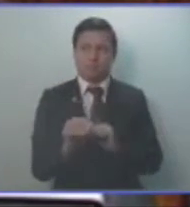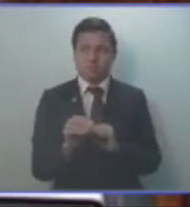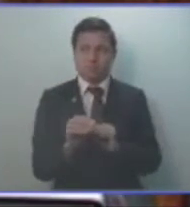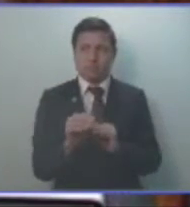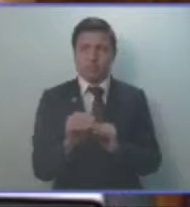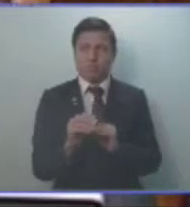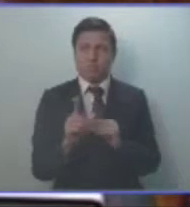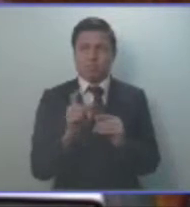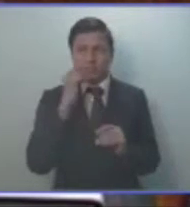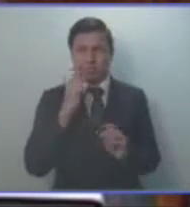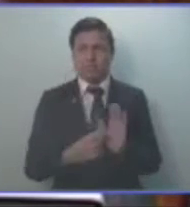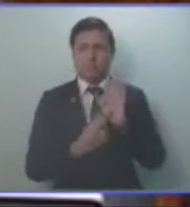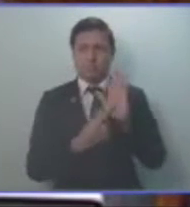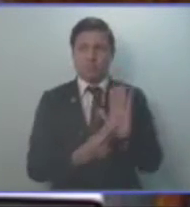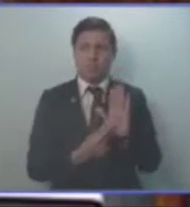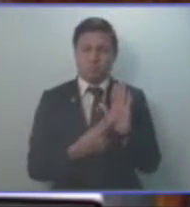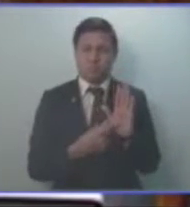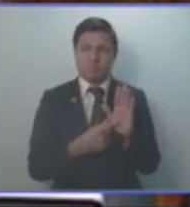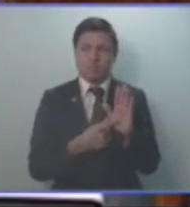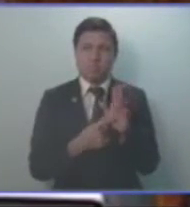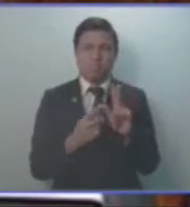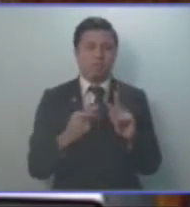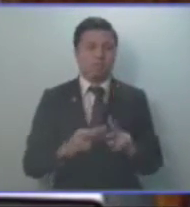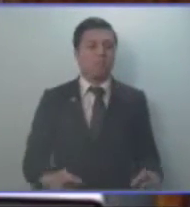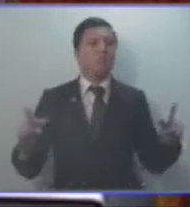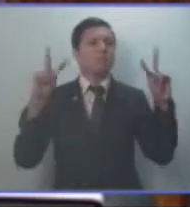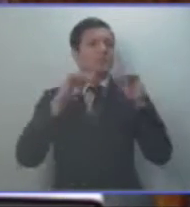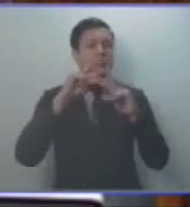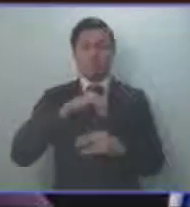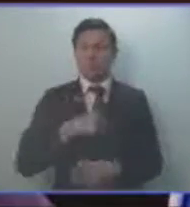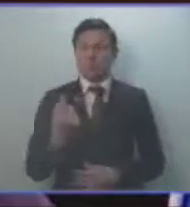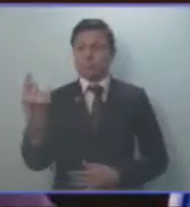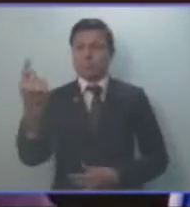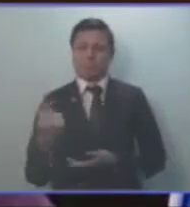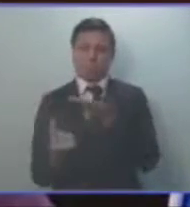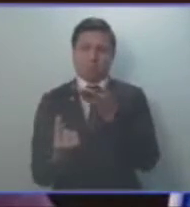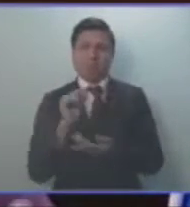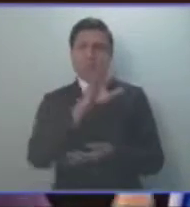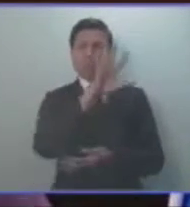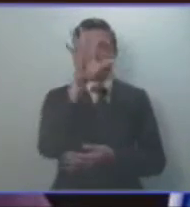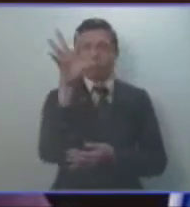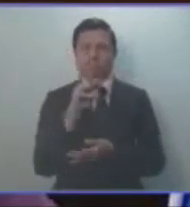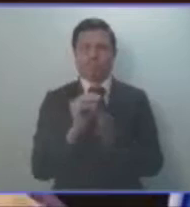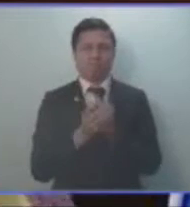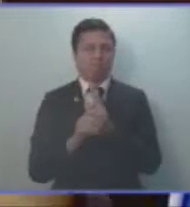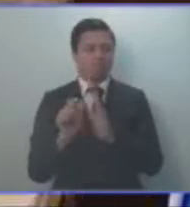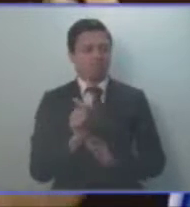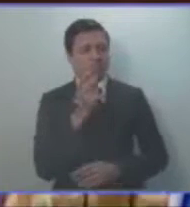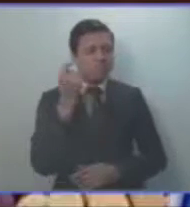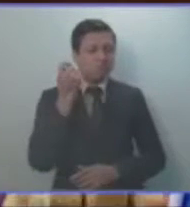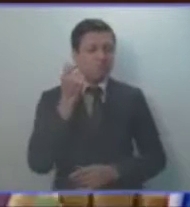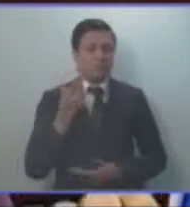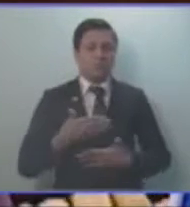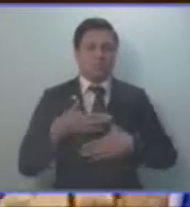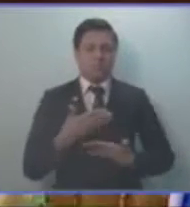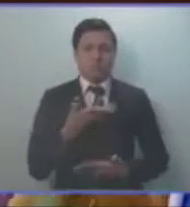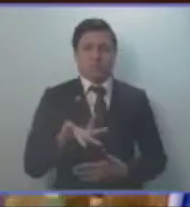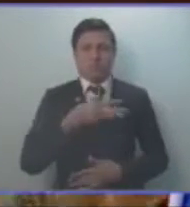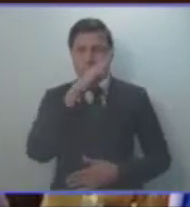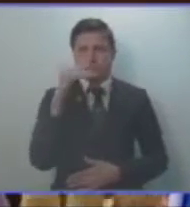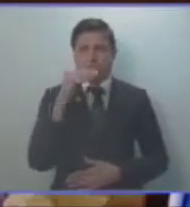destacar el valor de él el arte y del servicio de la tarde así que